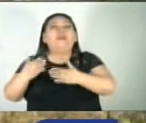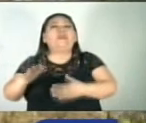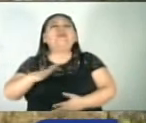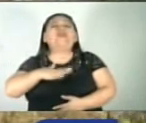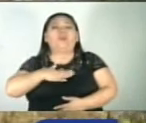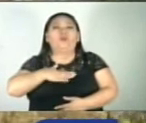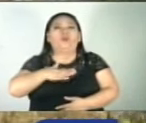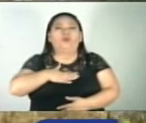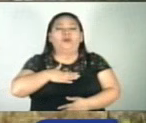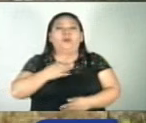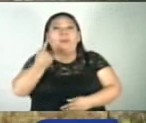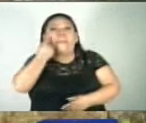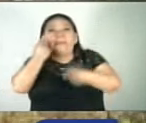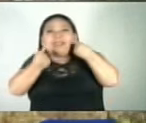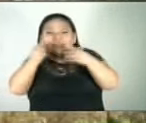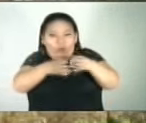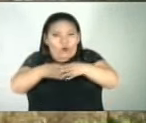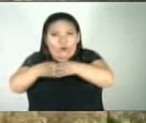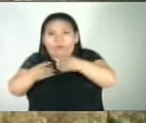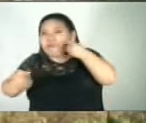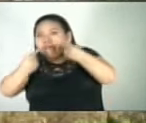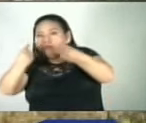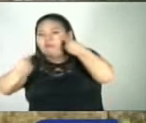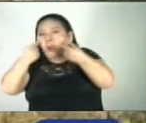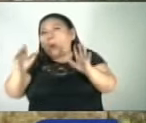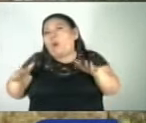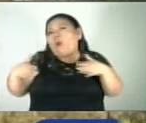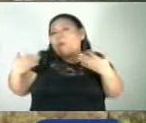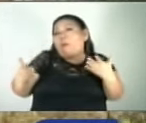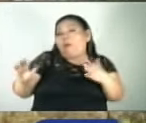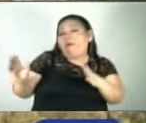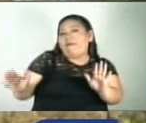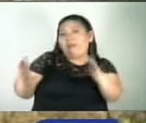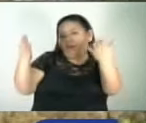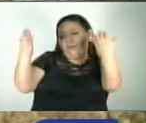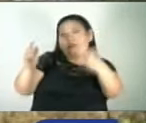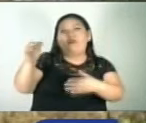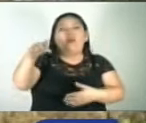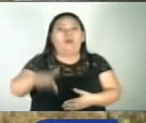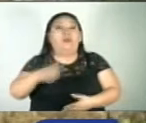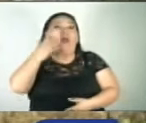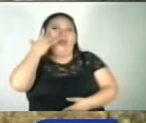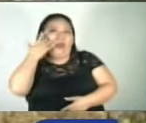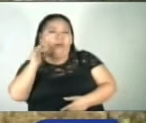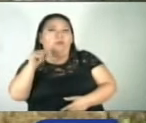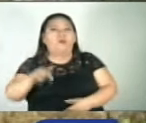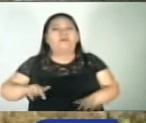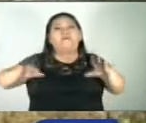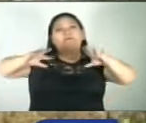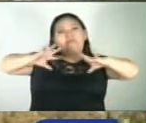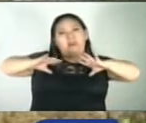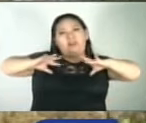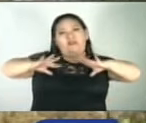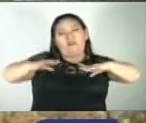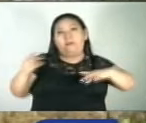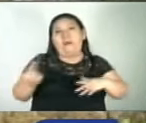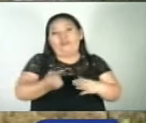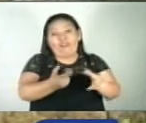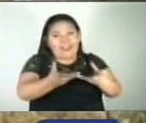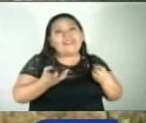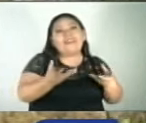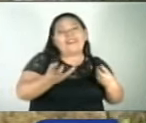con tours que realmente ahorita están como sonando, por decirlo así. O sea, si bien es cierto, en las vacaciones la mayoría de gente pide